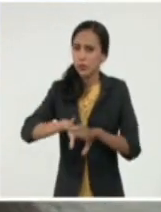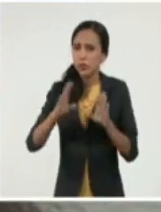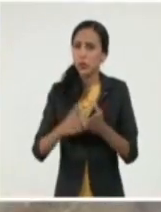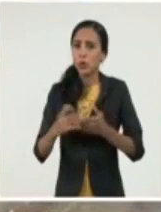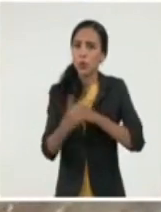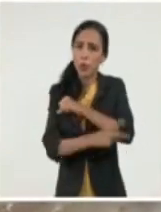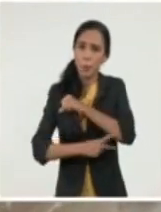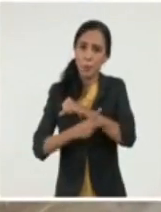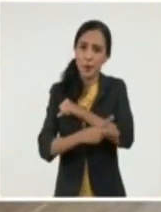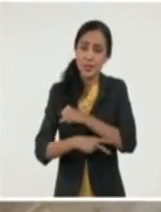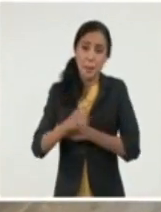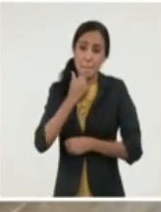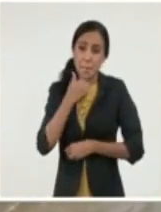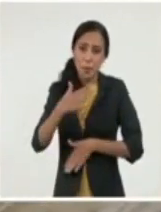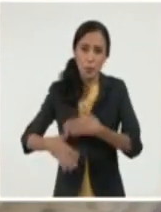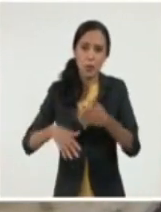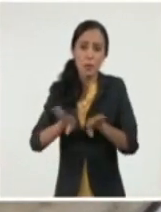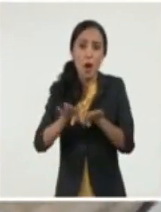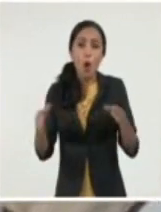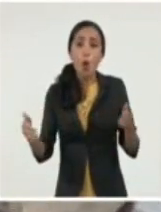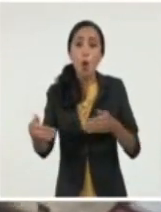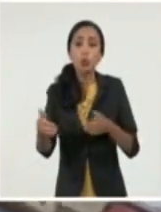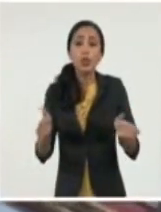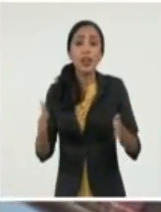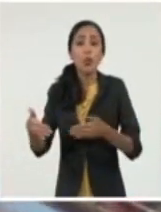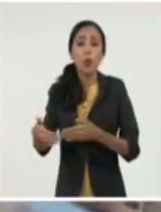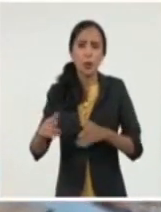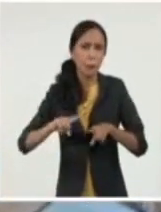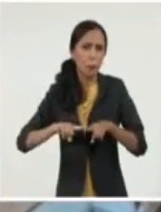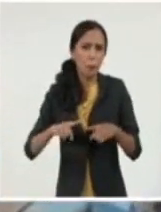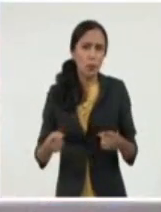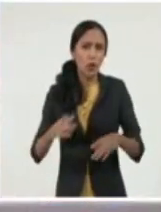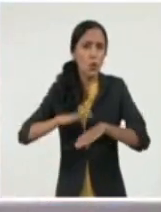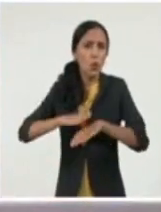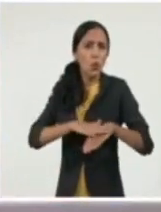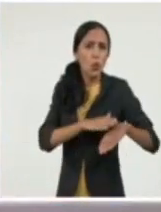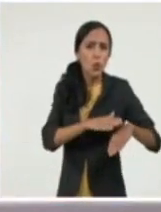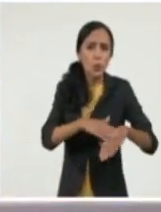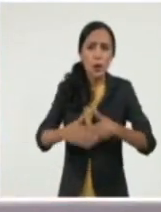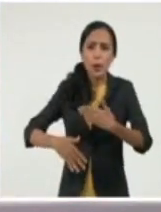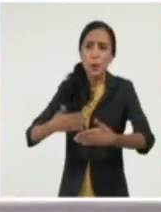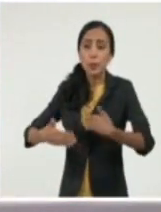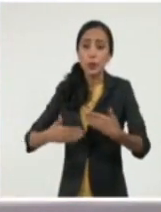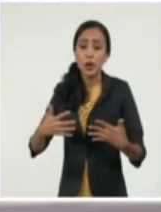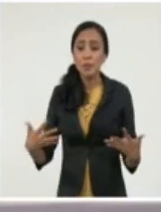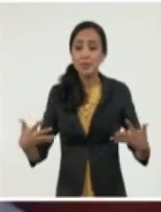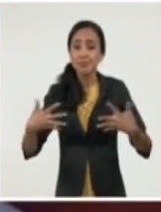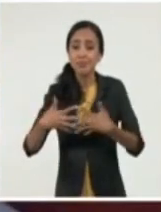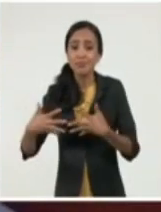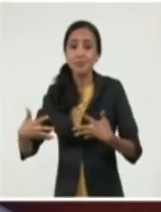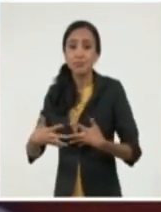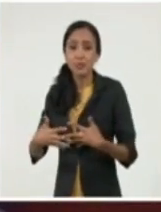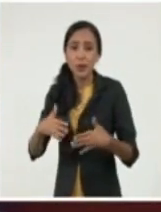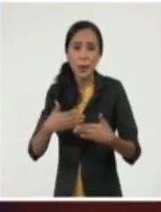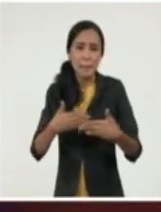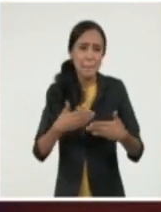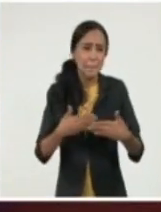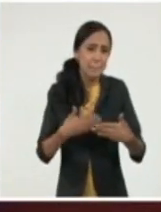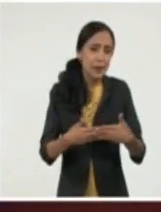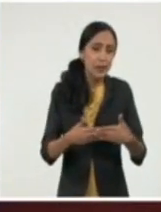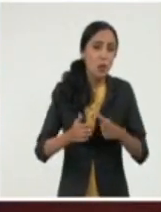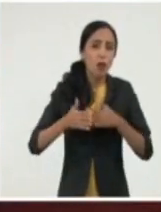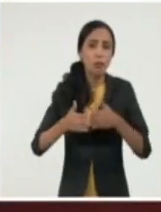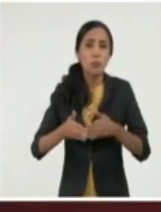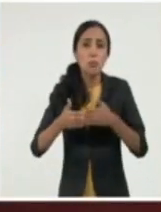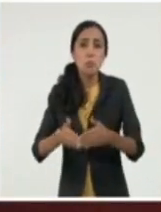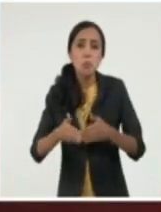crisis de los contenedores. Una crisis provocada por los atascos en las cadenas de suministros, con barcos esperando